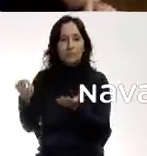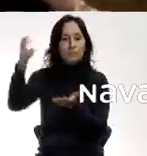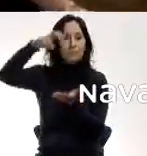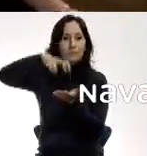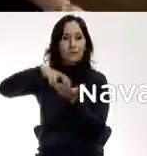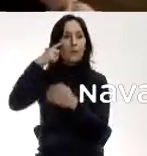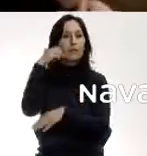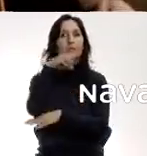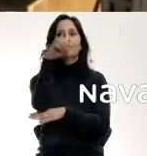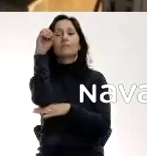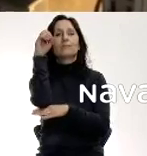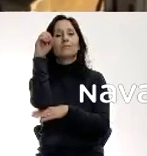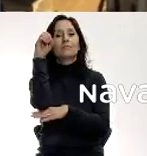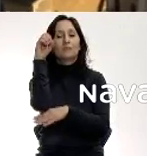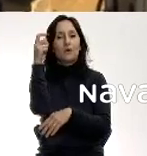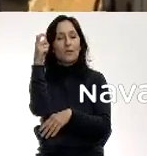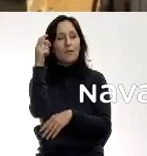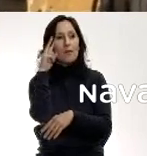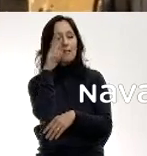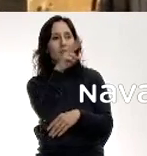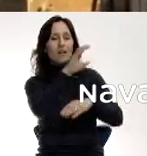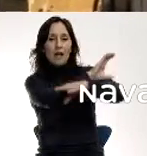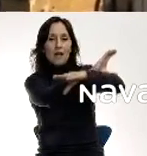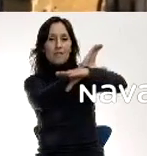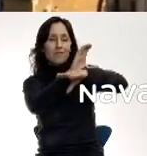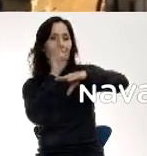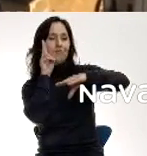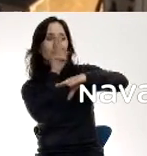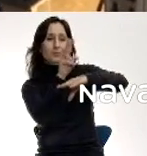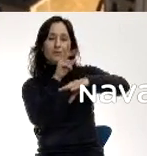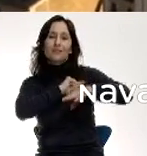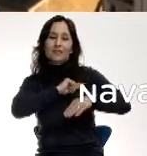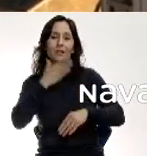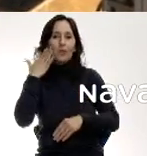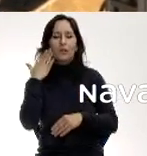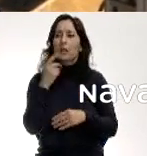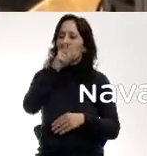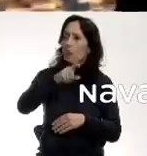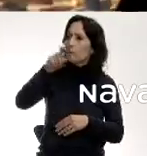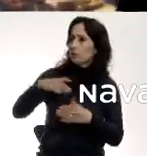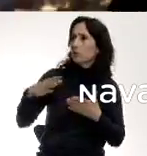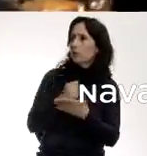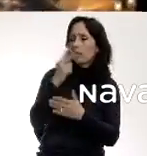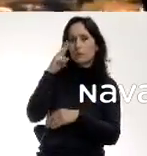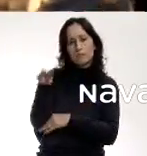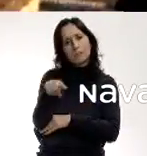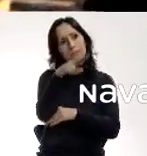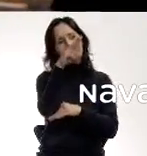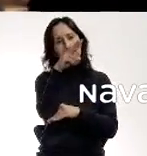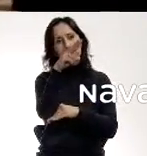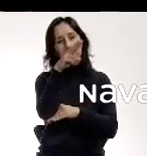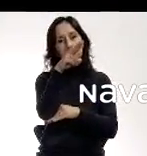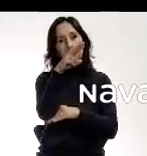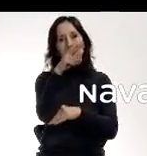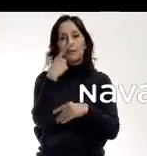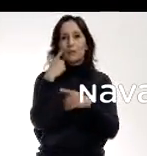la cabeza, mirar a su pueblo y ver el cerco, que es el punto más alto. Todos los vecinos de Artajona pueden mirar hacia arriba y también ven